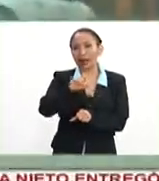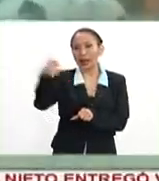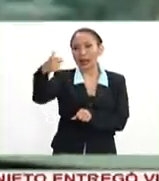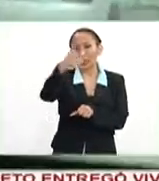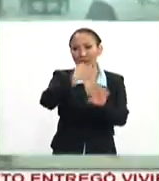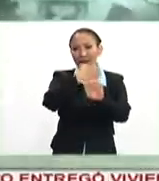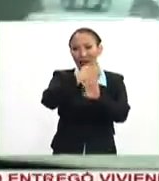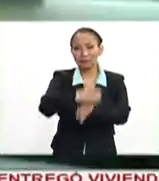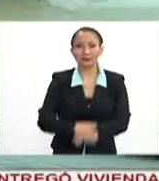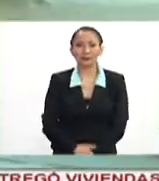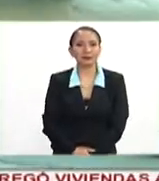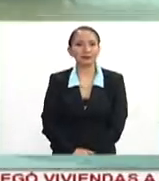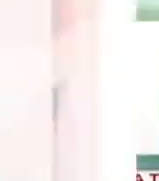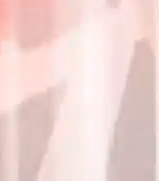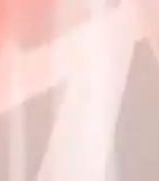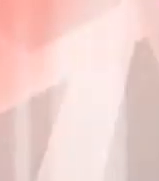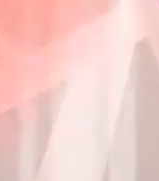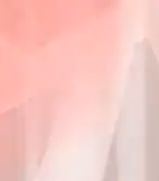cada entidad.